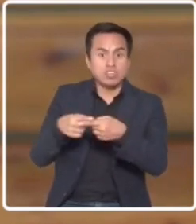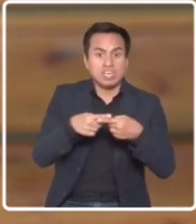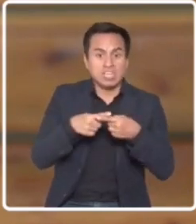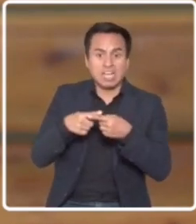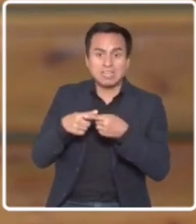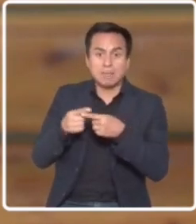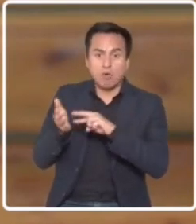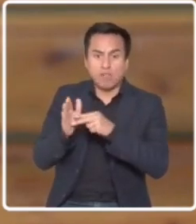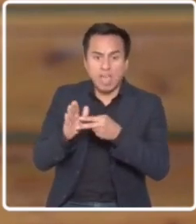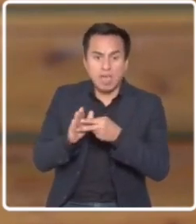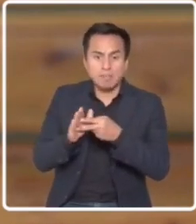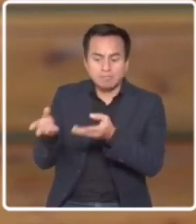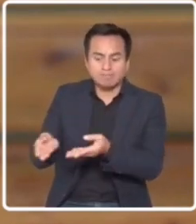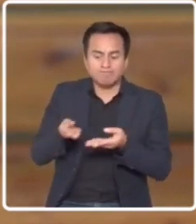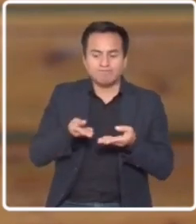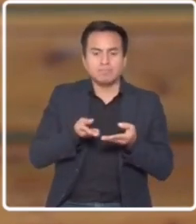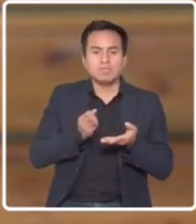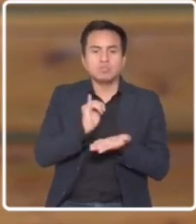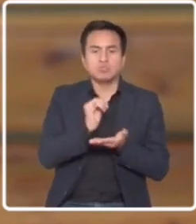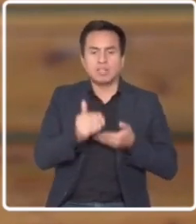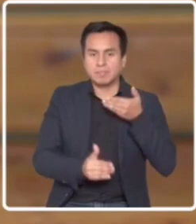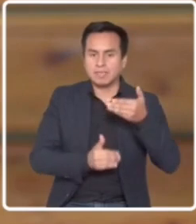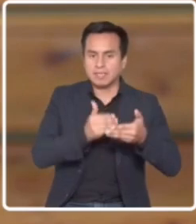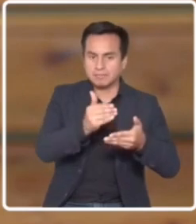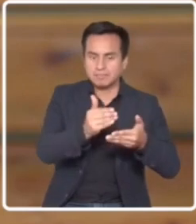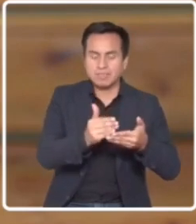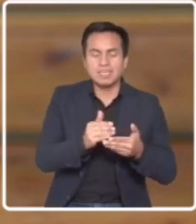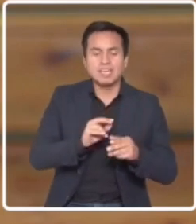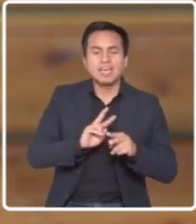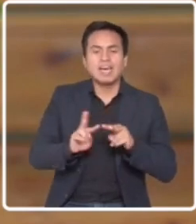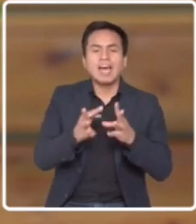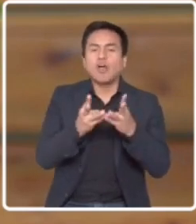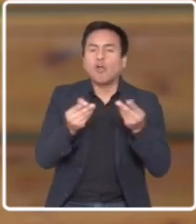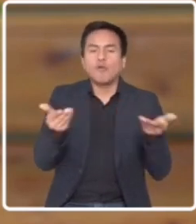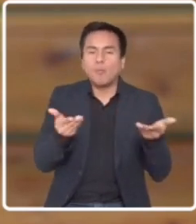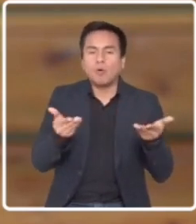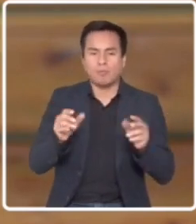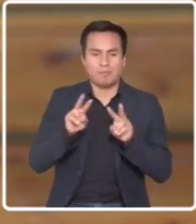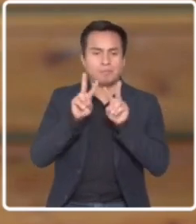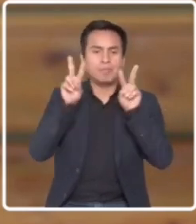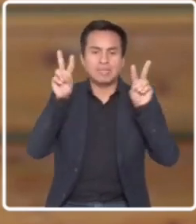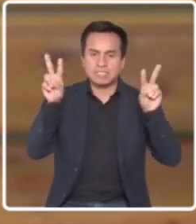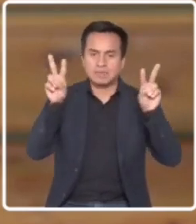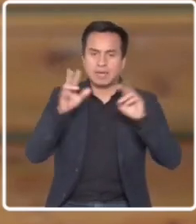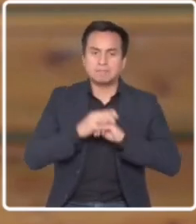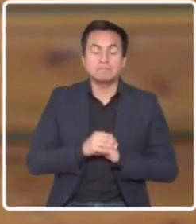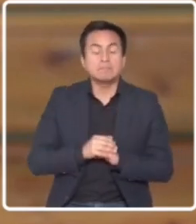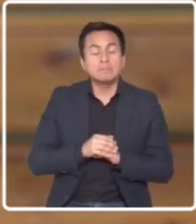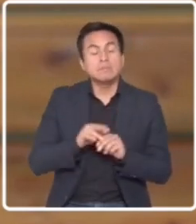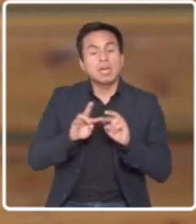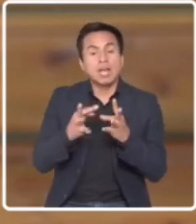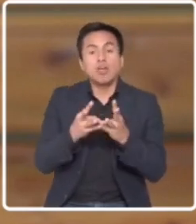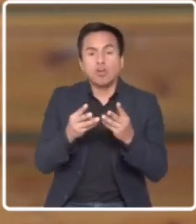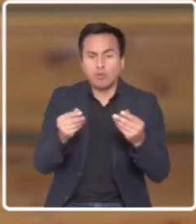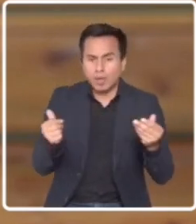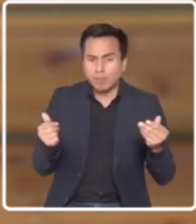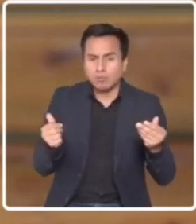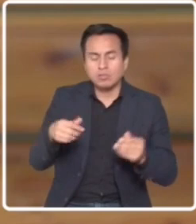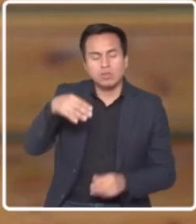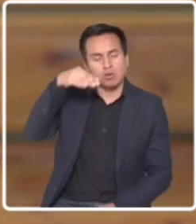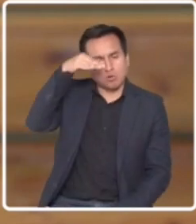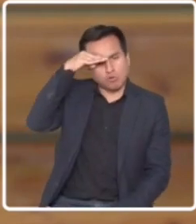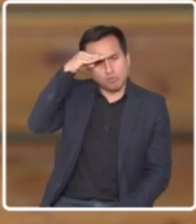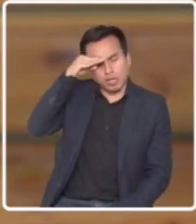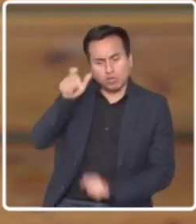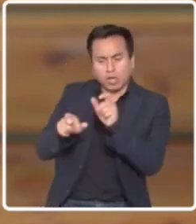sociedad los canalizamos institucionalmente y los resolvemos de vía pacífica y los resolvemos